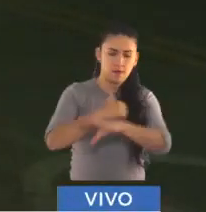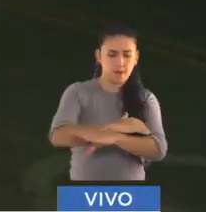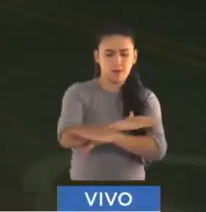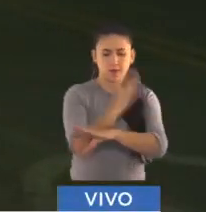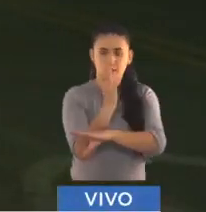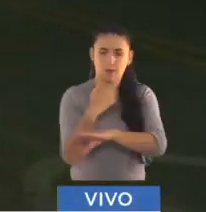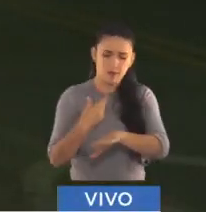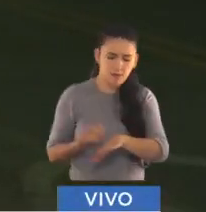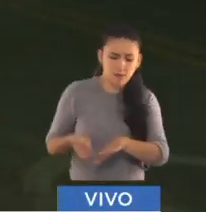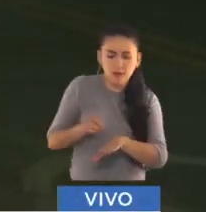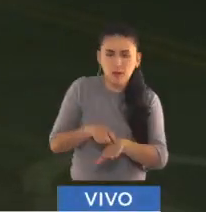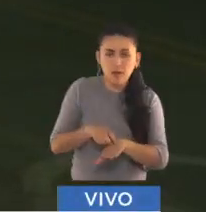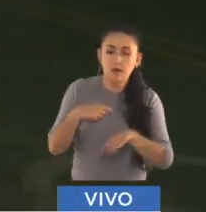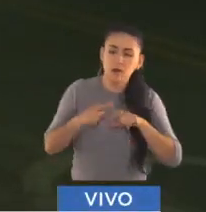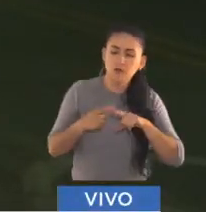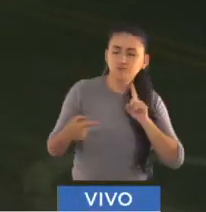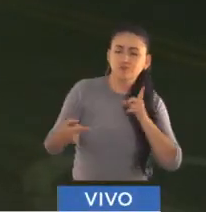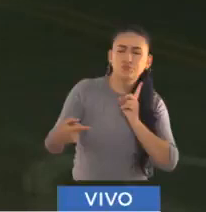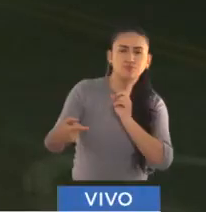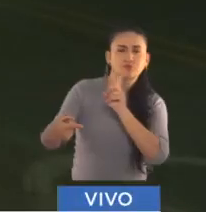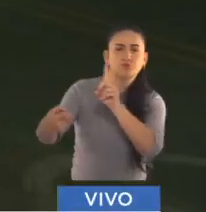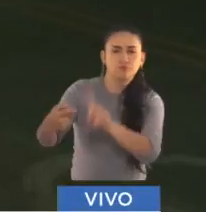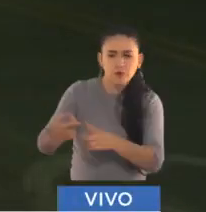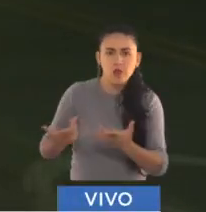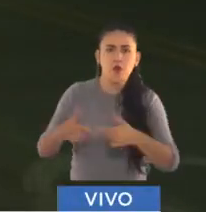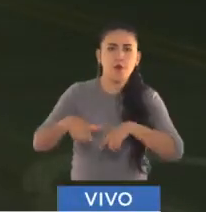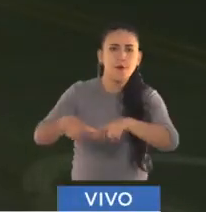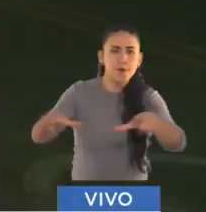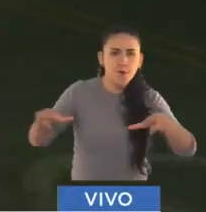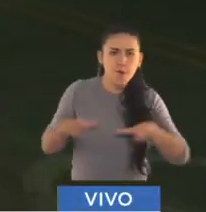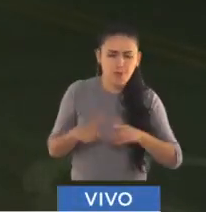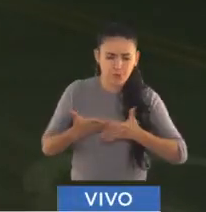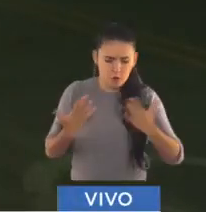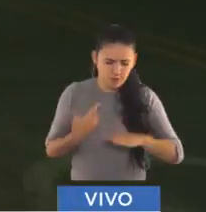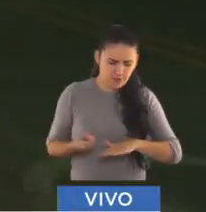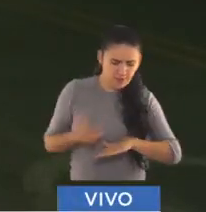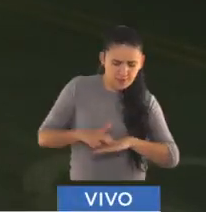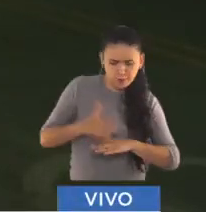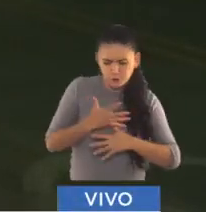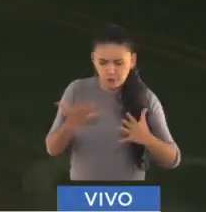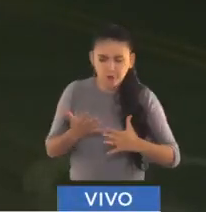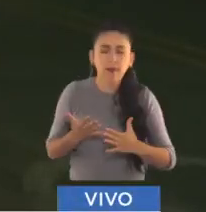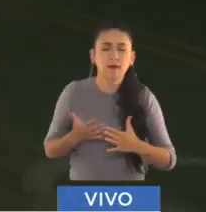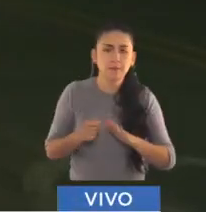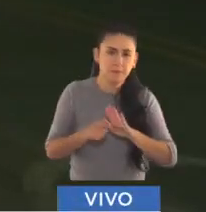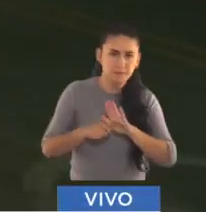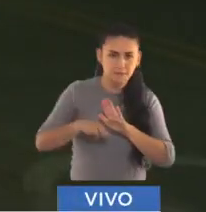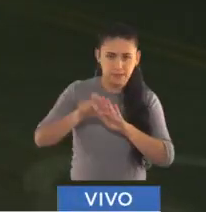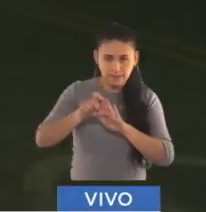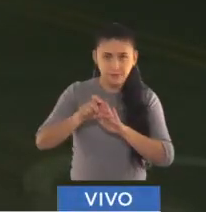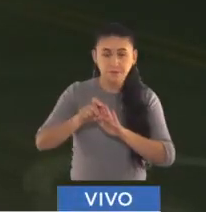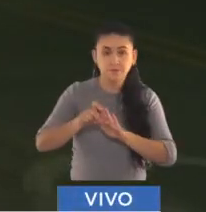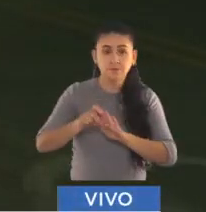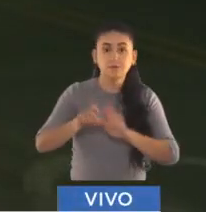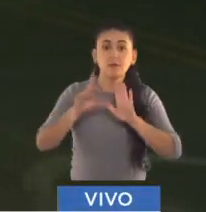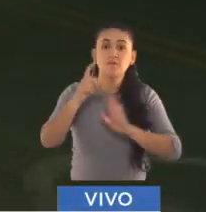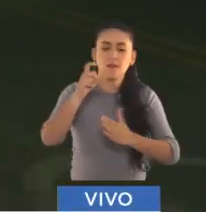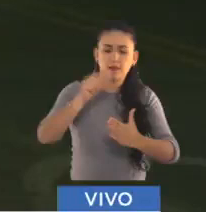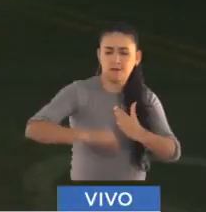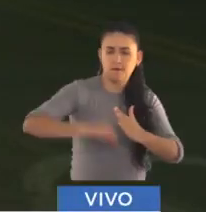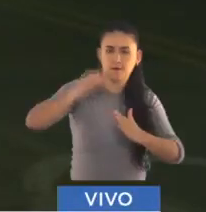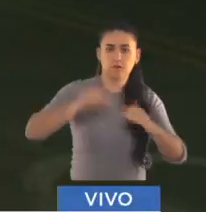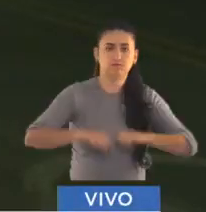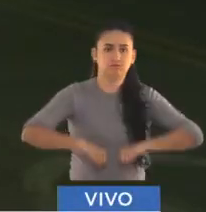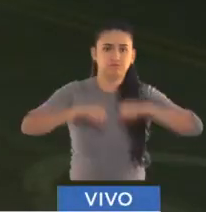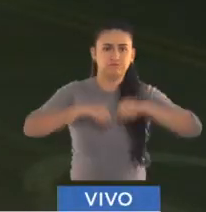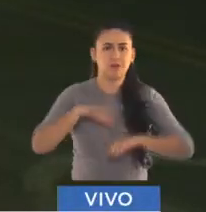viaje, también la duración del viaje y el lugar donde se haya tomado el servicio. La medida aún no ha sido firmada por la